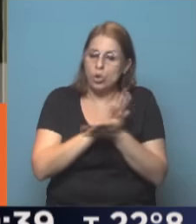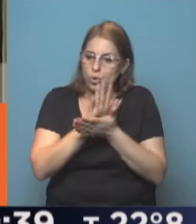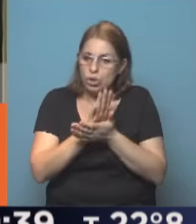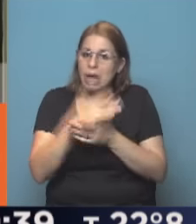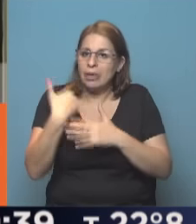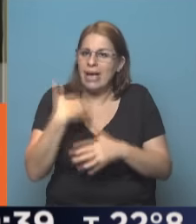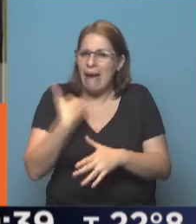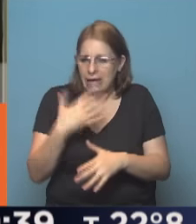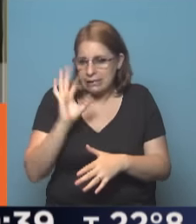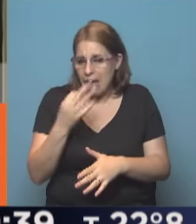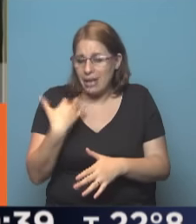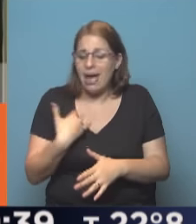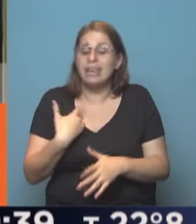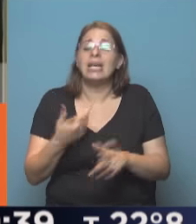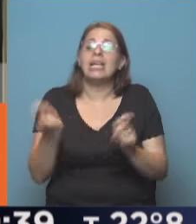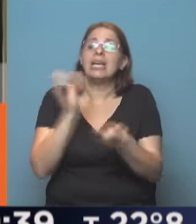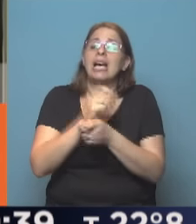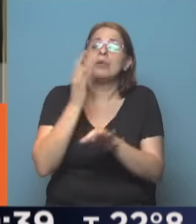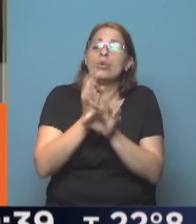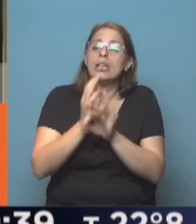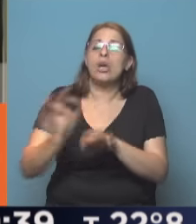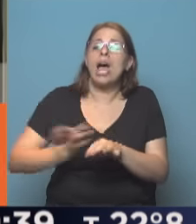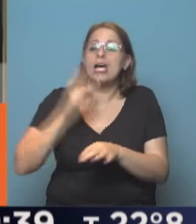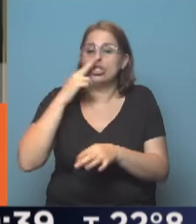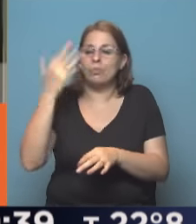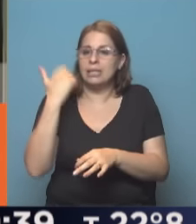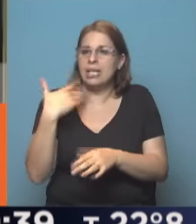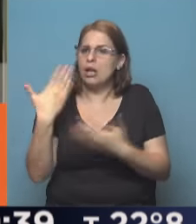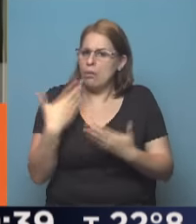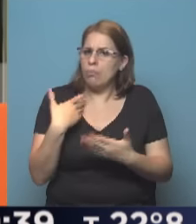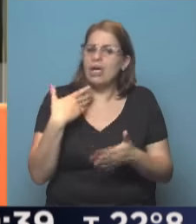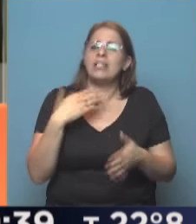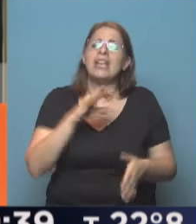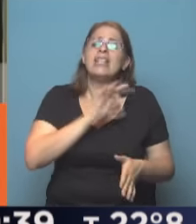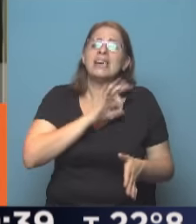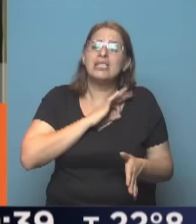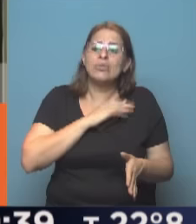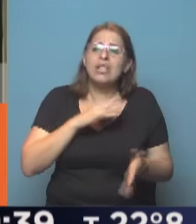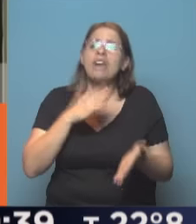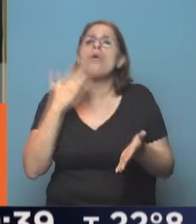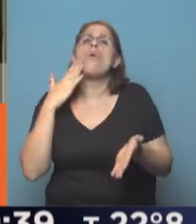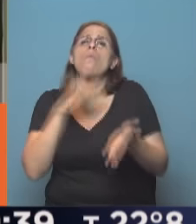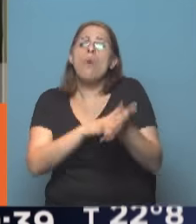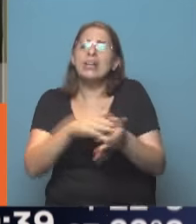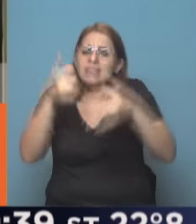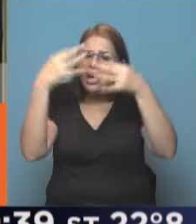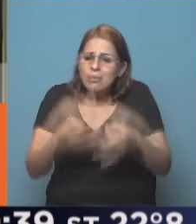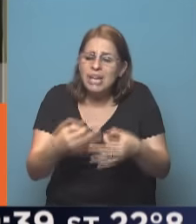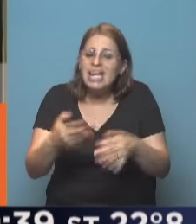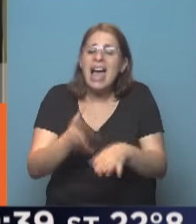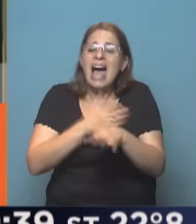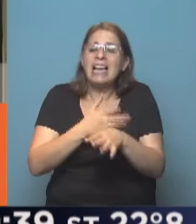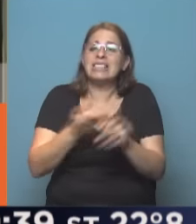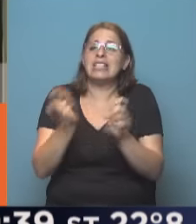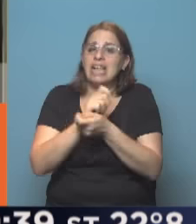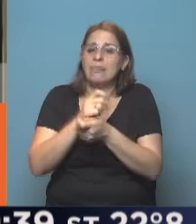reforma educativa desde el año 2006. ¿Era posible hacer bien la muestra pese a esta reforma educativa? Y